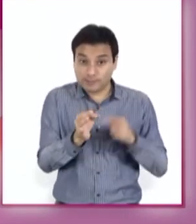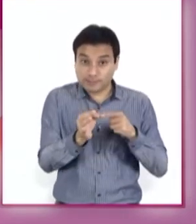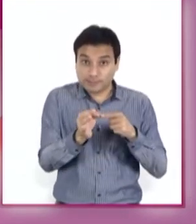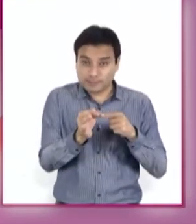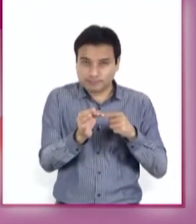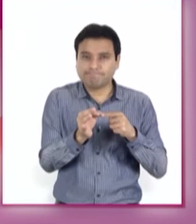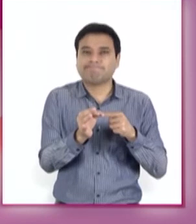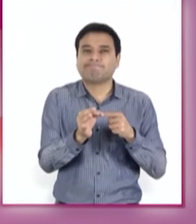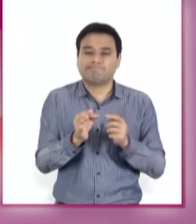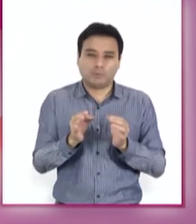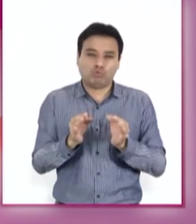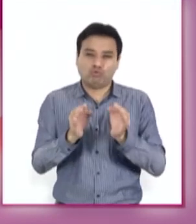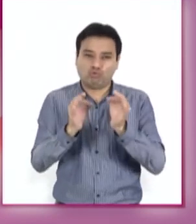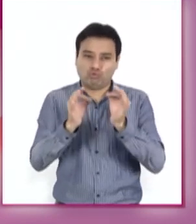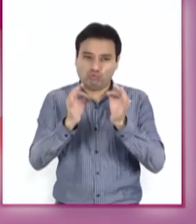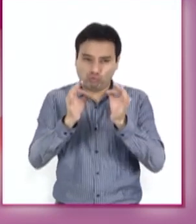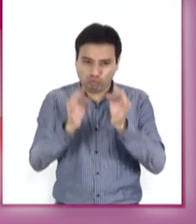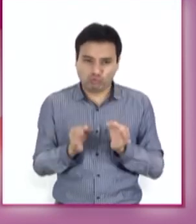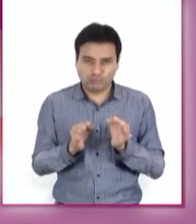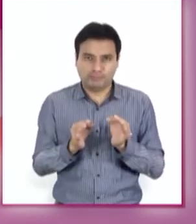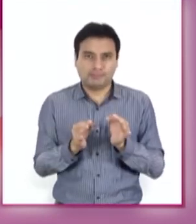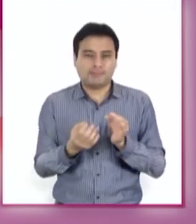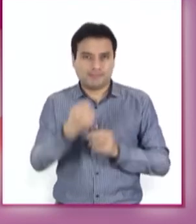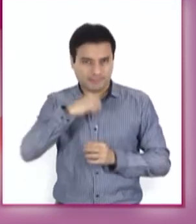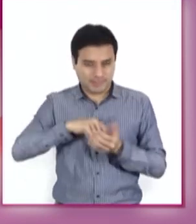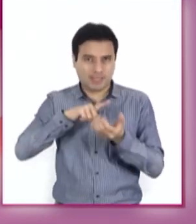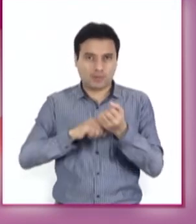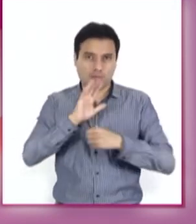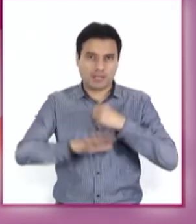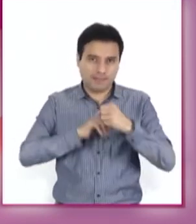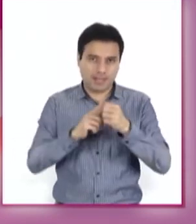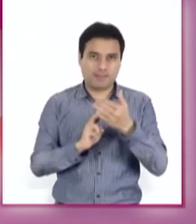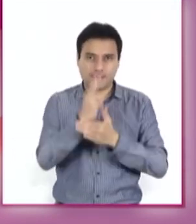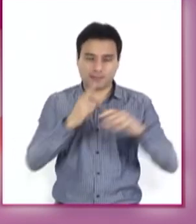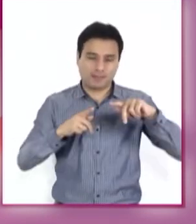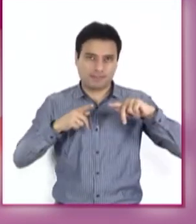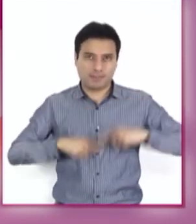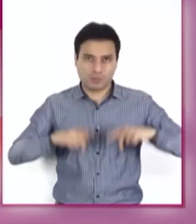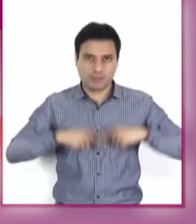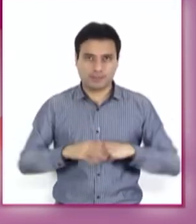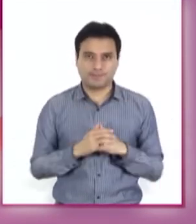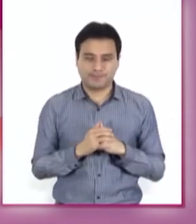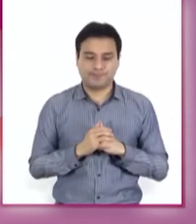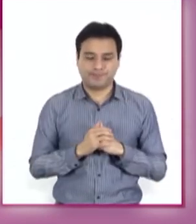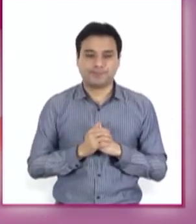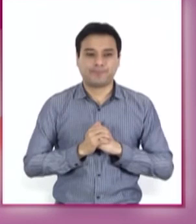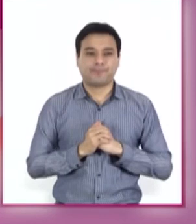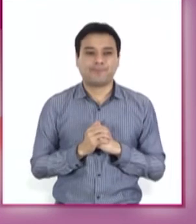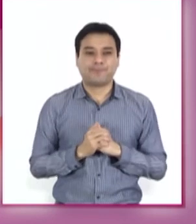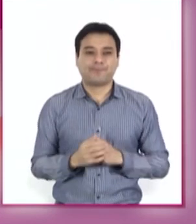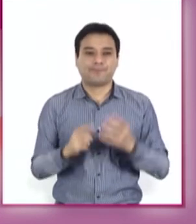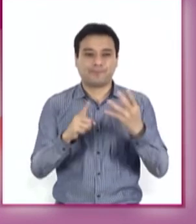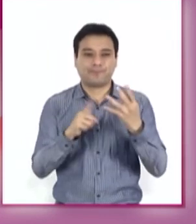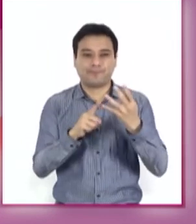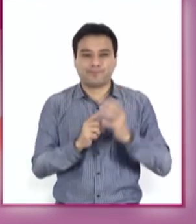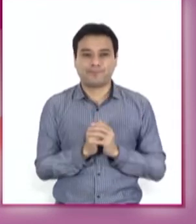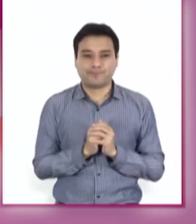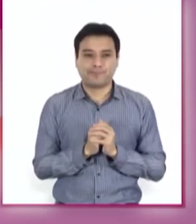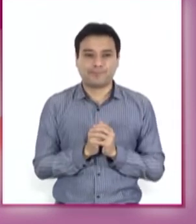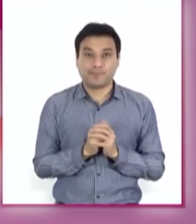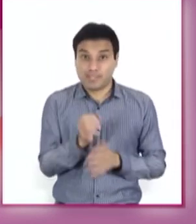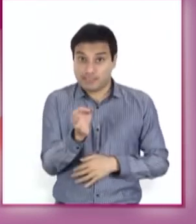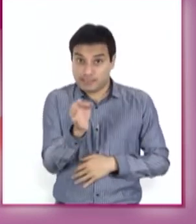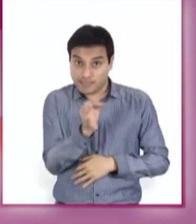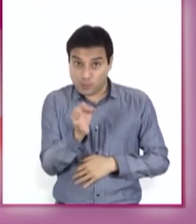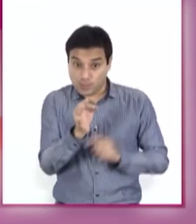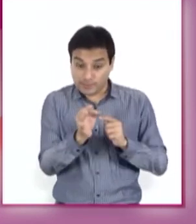elemento anatómico constitutivo de los seres vivos, más simple conocido. 4. Las formas